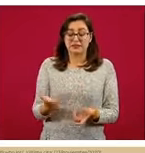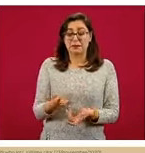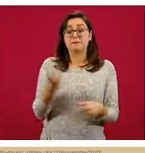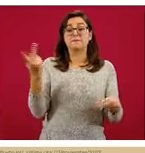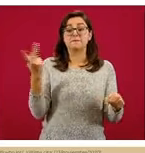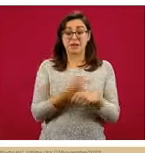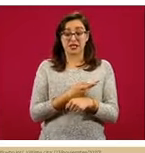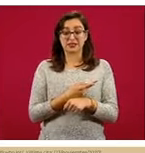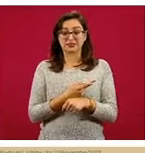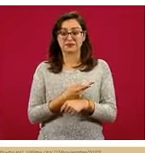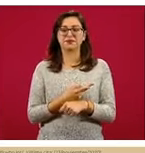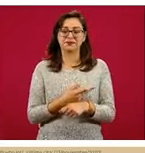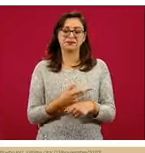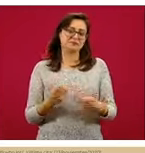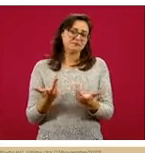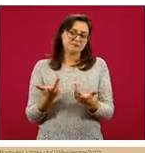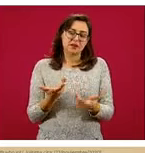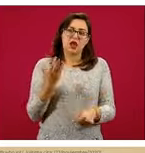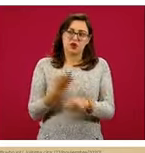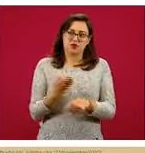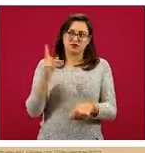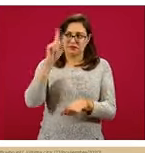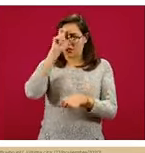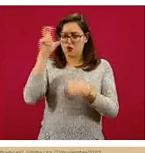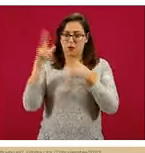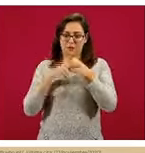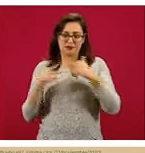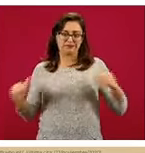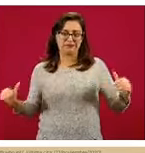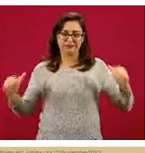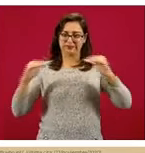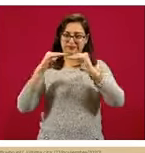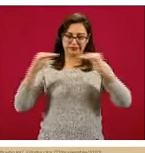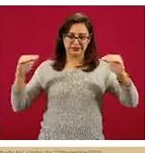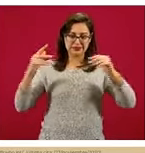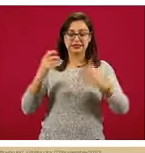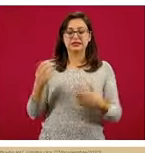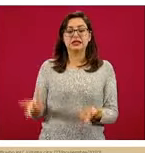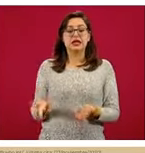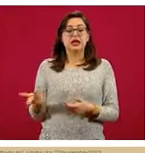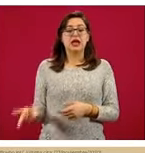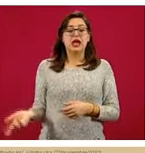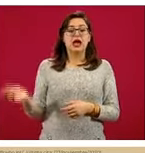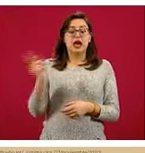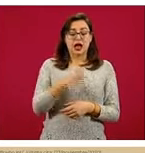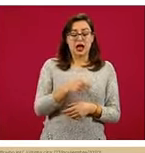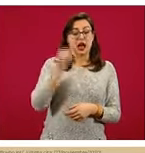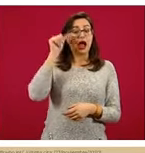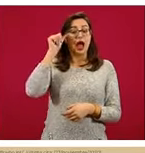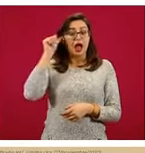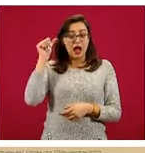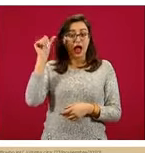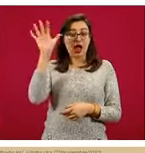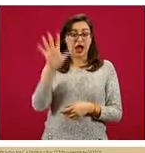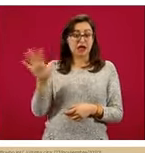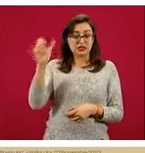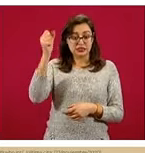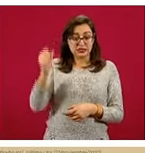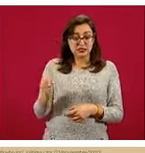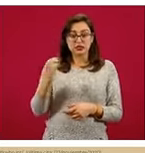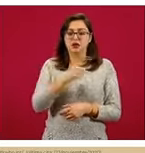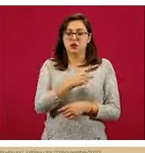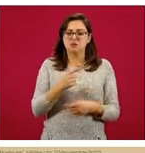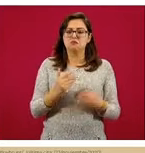a la magnitud que en su momento estamos viendo en Europa. Asia suroriental, a pesar de que tiene también una magnitud superior a los 3